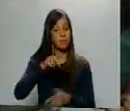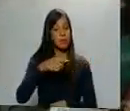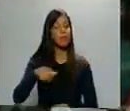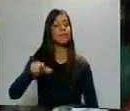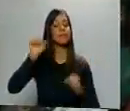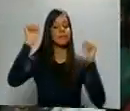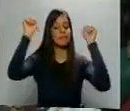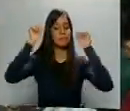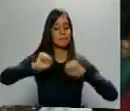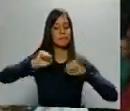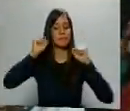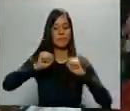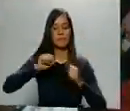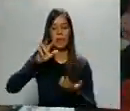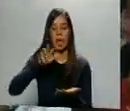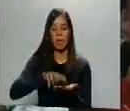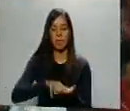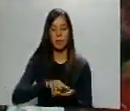Aprobado.